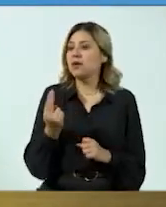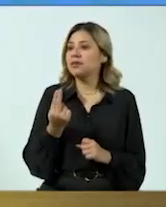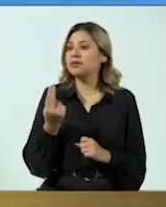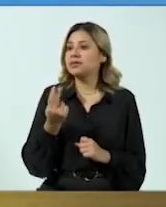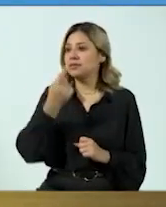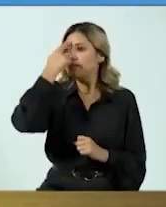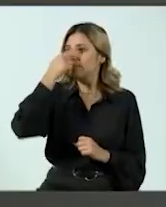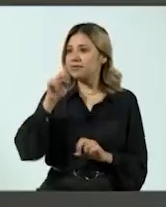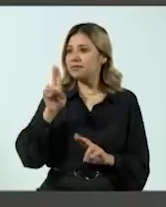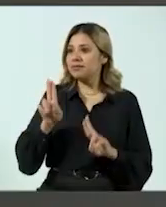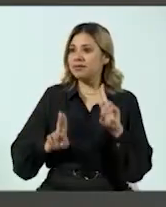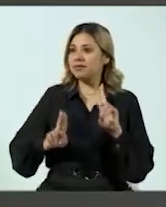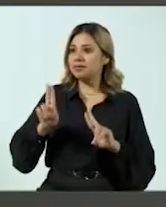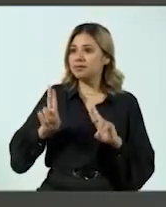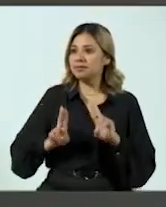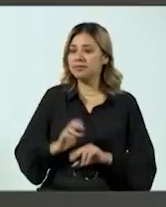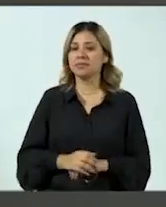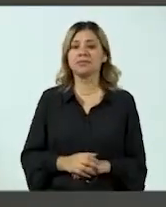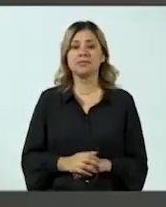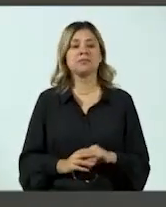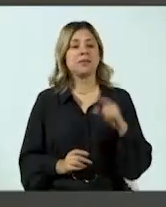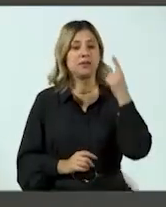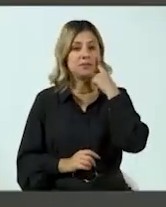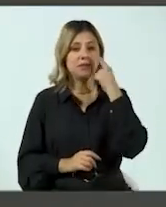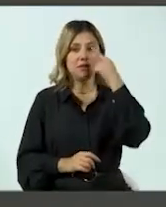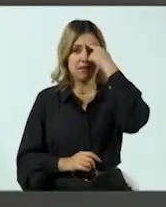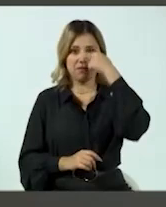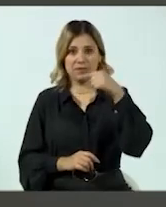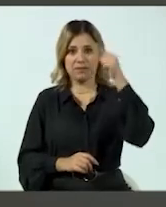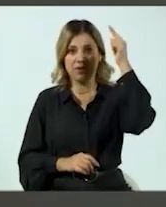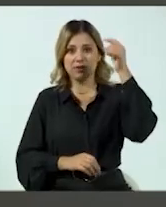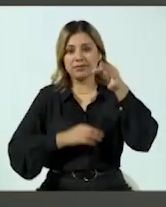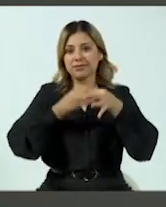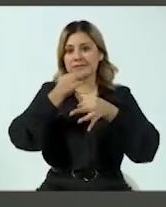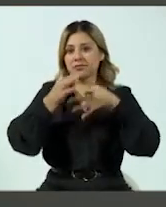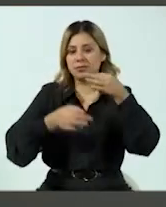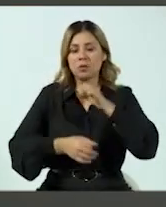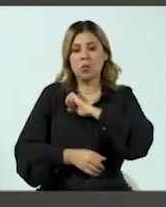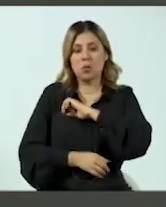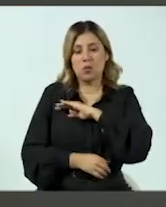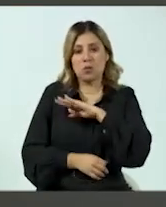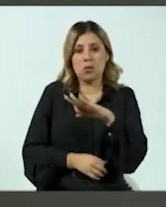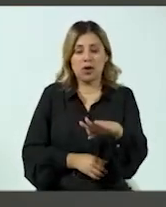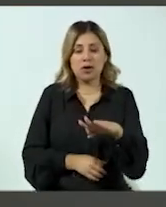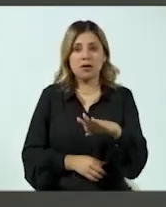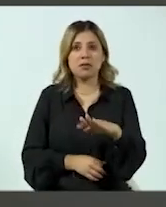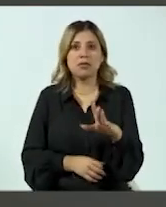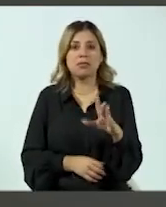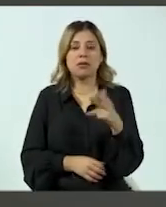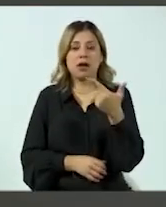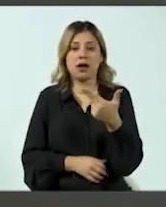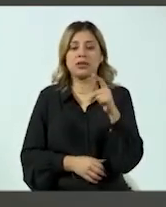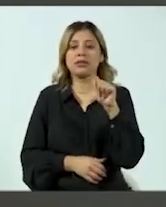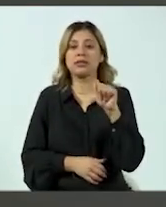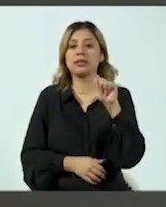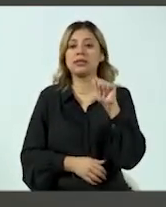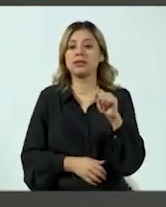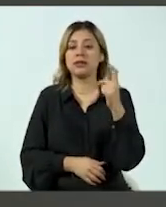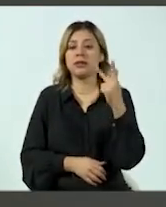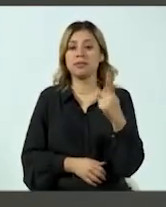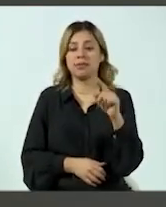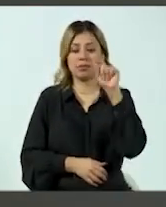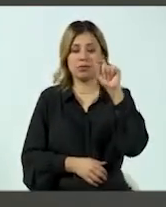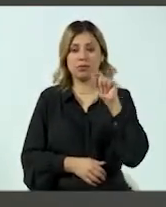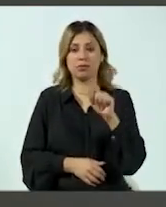mandar Miren la convocatoria está muy fácil de hecho pueden meterse a lo que es htt de dos puntos